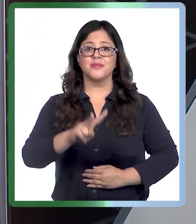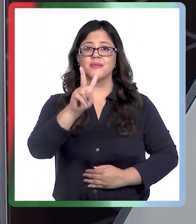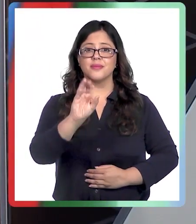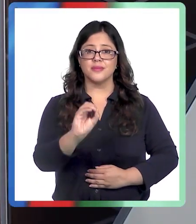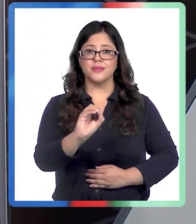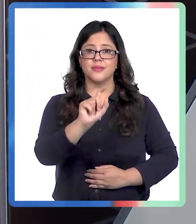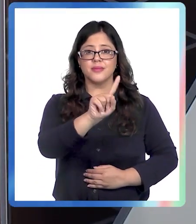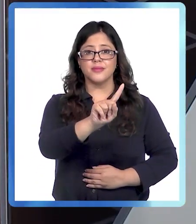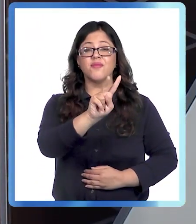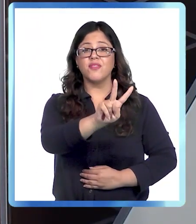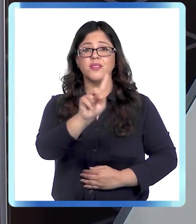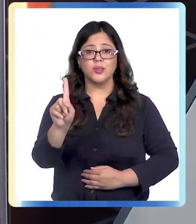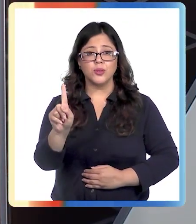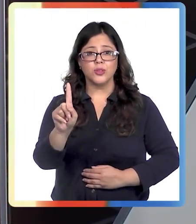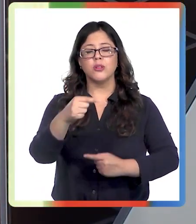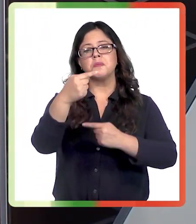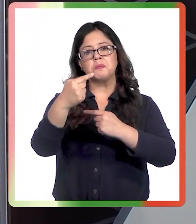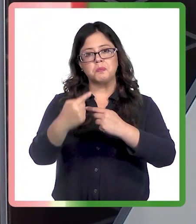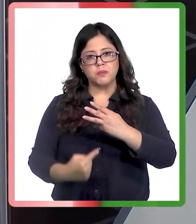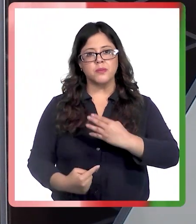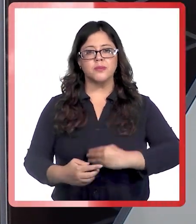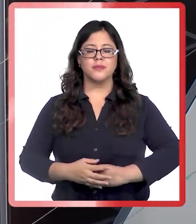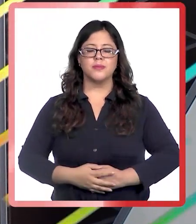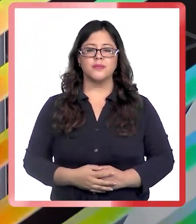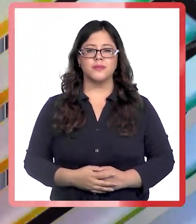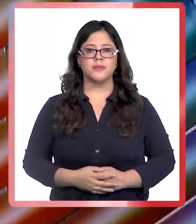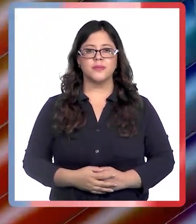20, 21, etc.